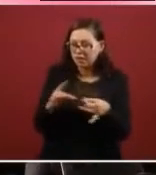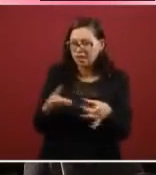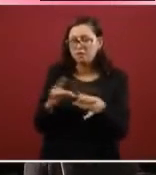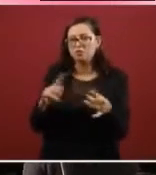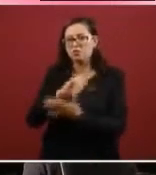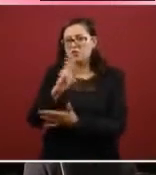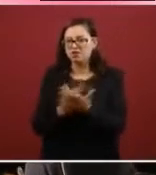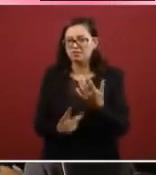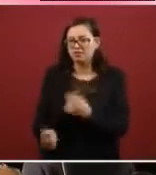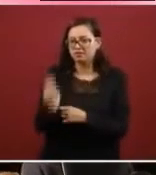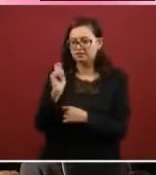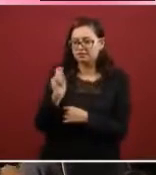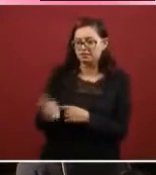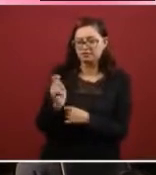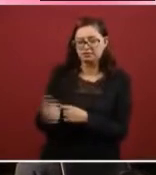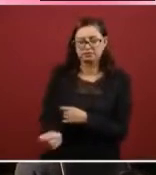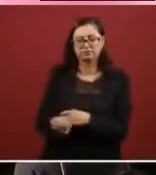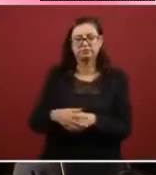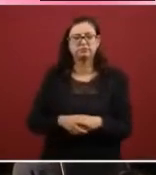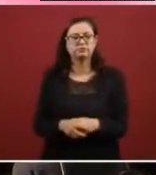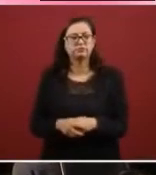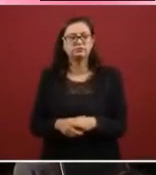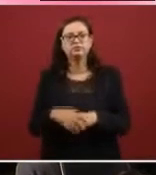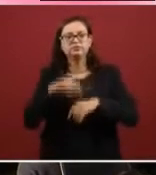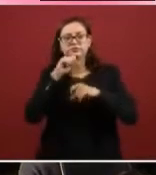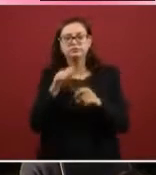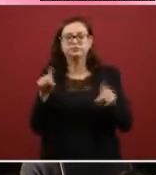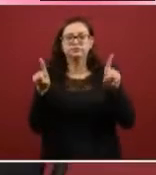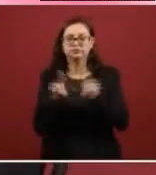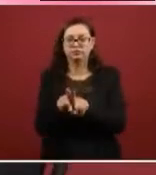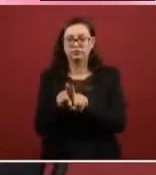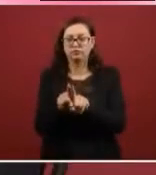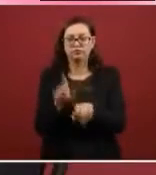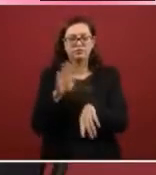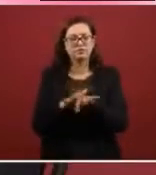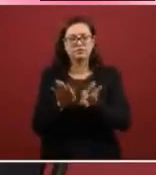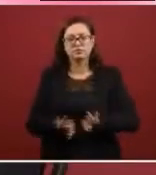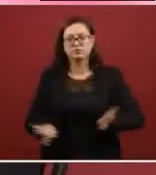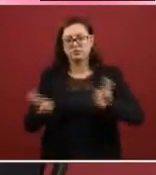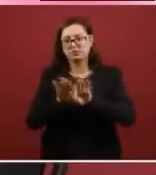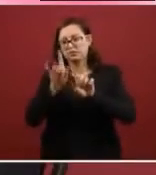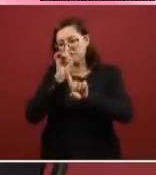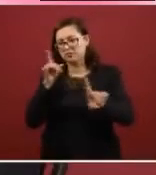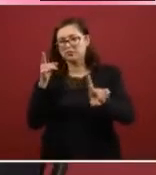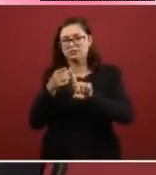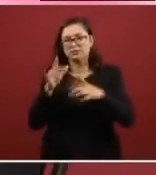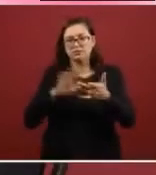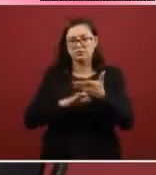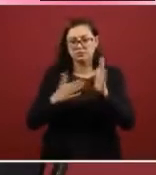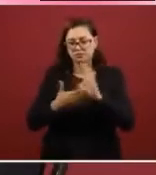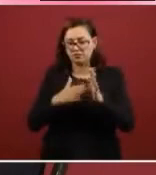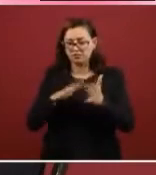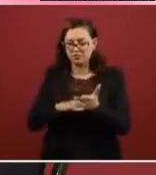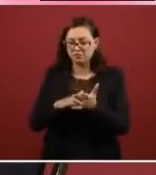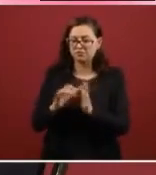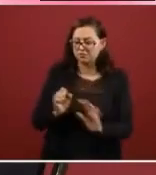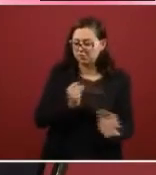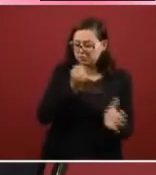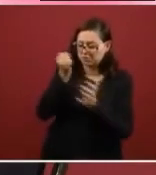are teaching them in El Salvador. And we have a